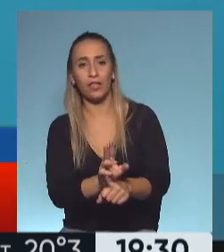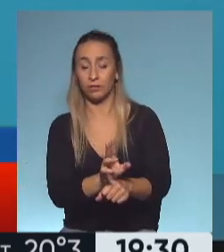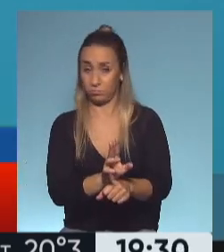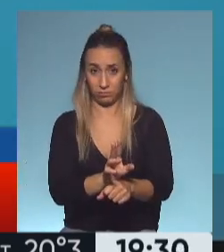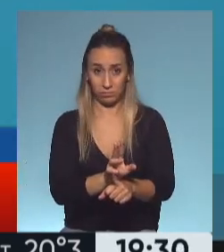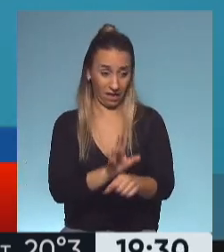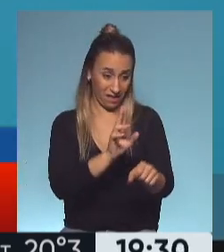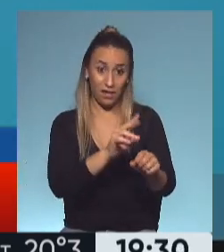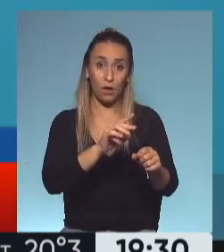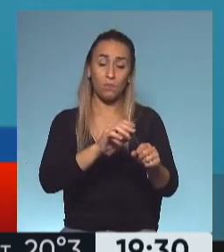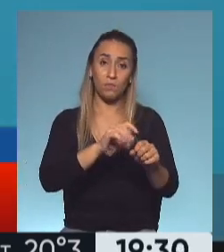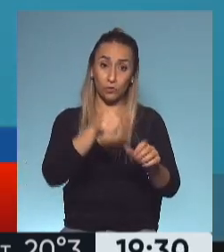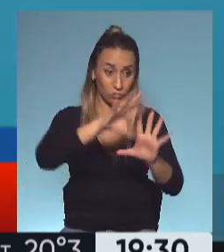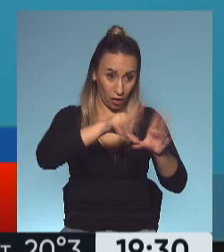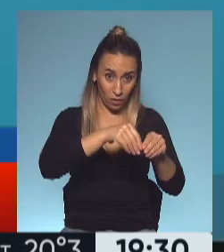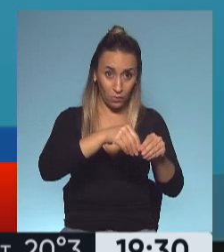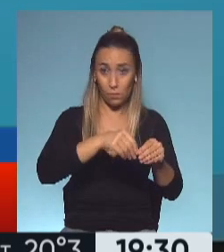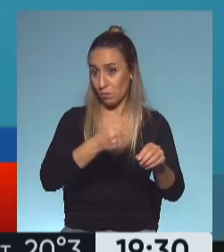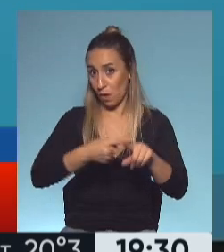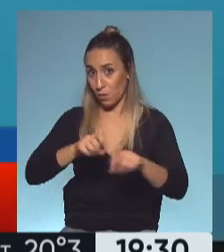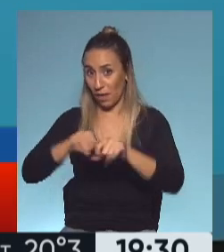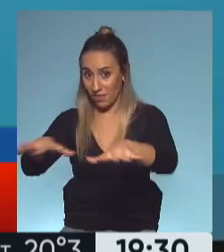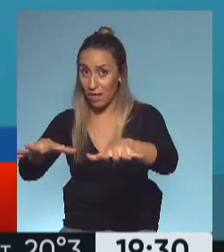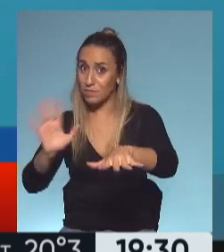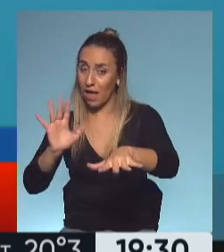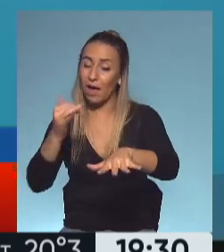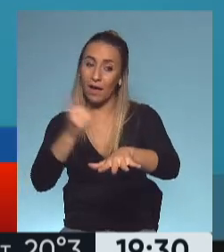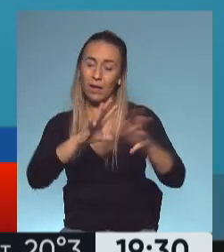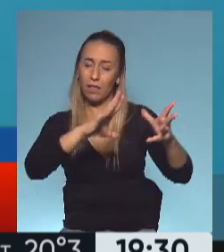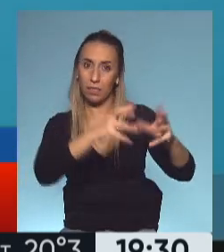de la pandemia. Así que para mitigar los efectos de esta pandemia,